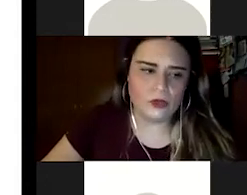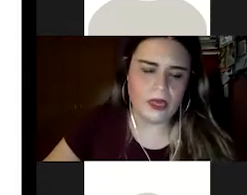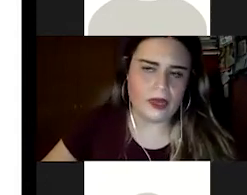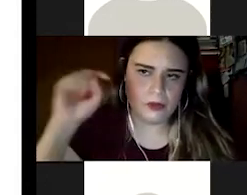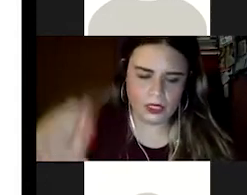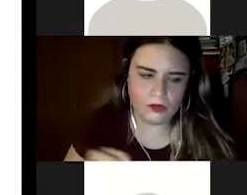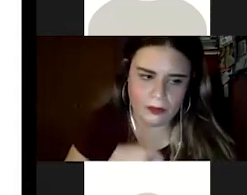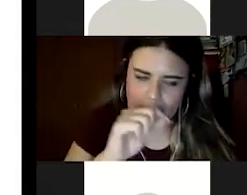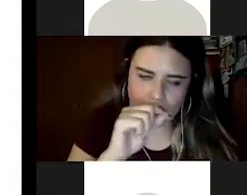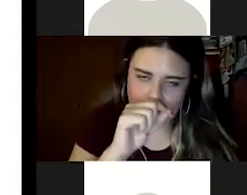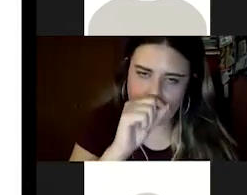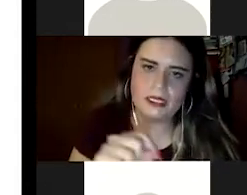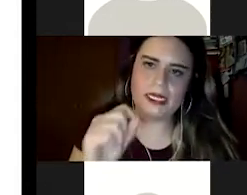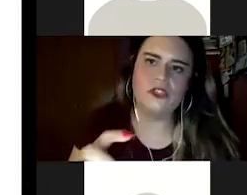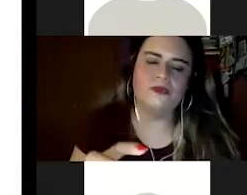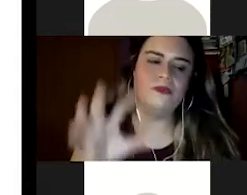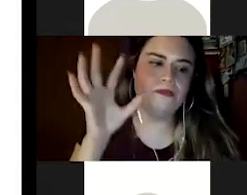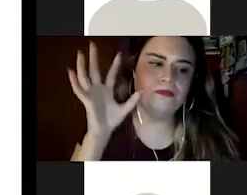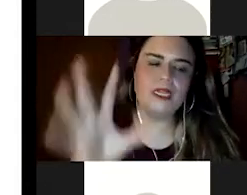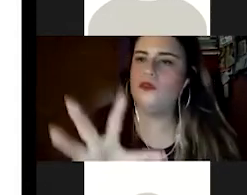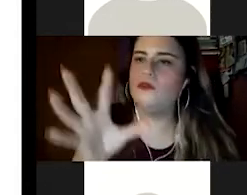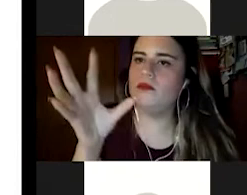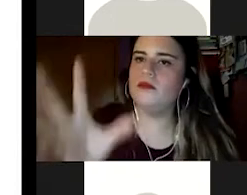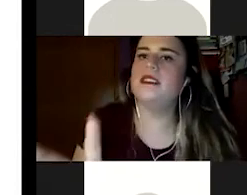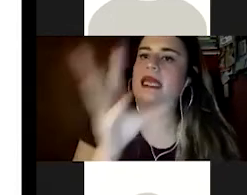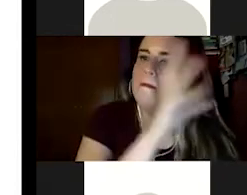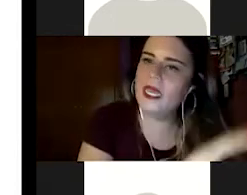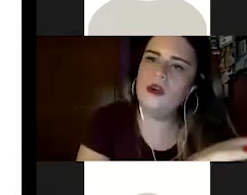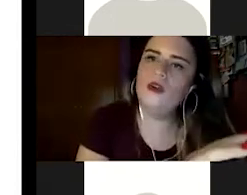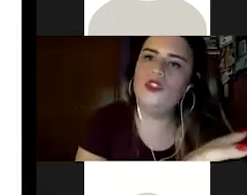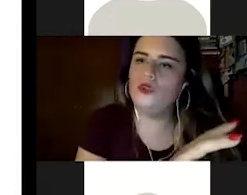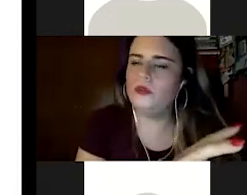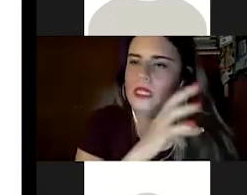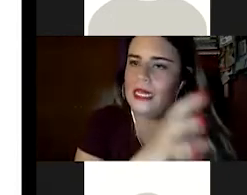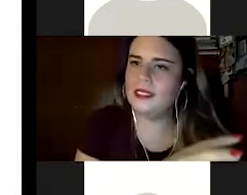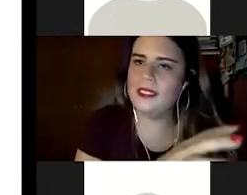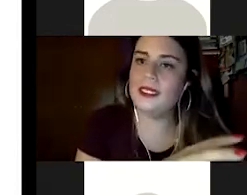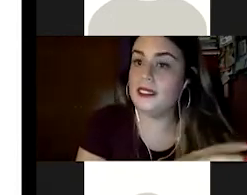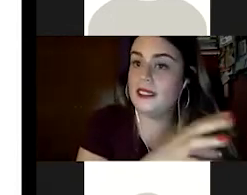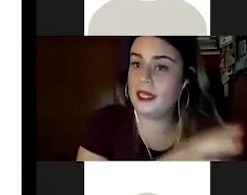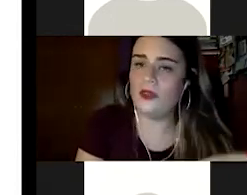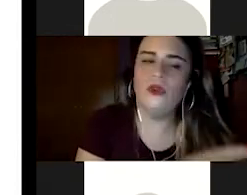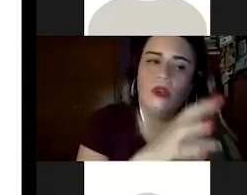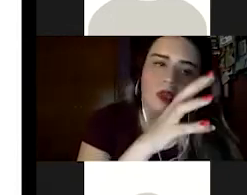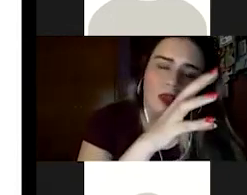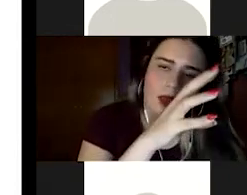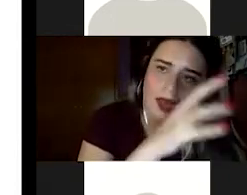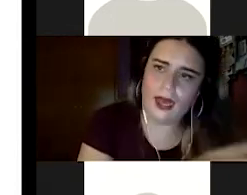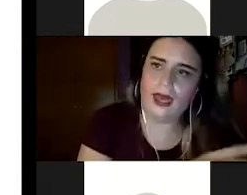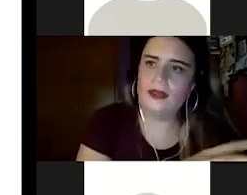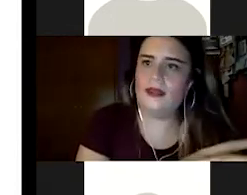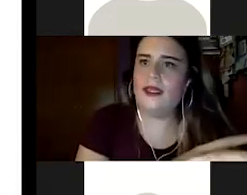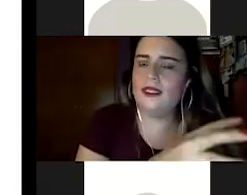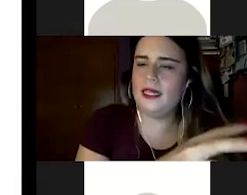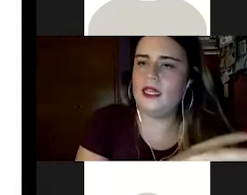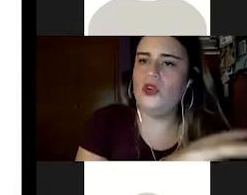de Economía. Ahorita les voy a hablar un poquito más de eso. Pero se envían los insumos de las Secretarías de Estado